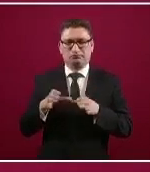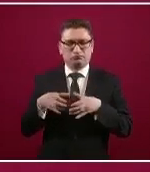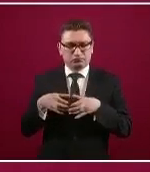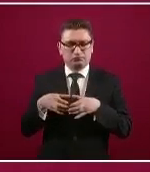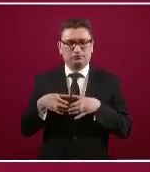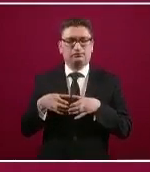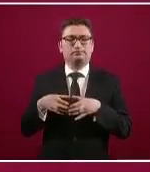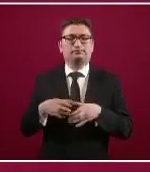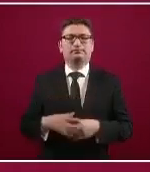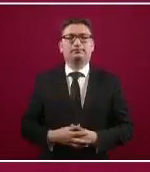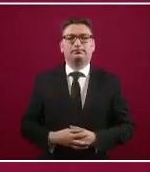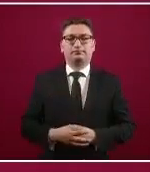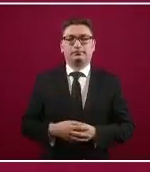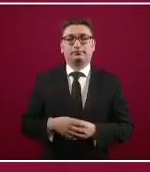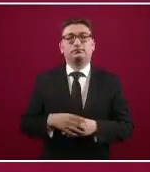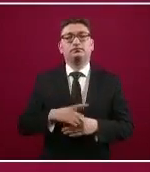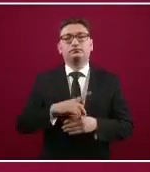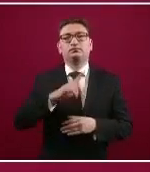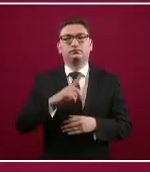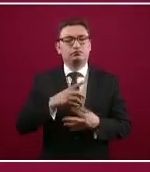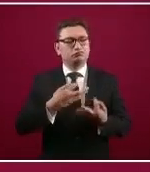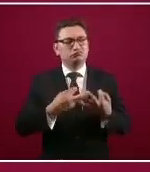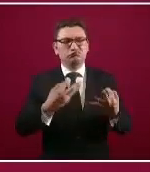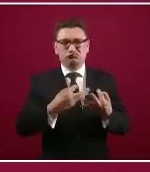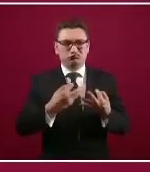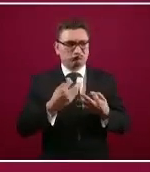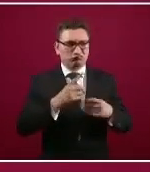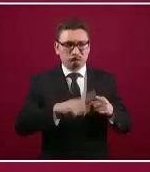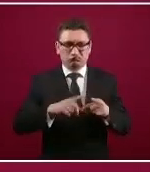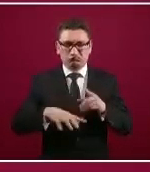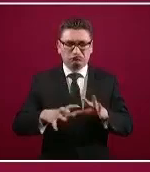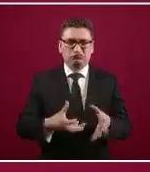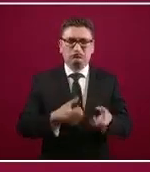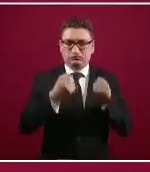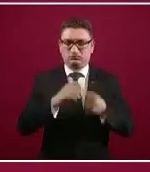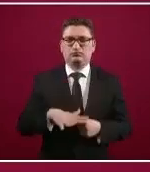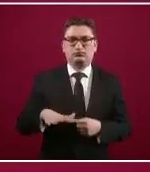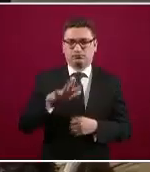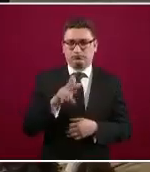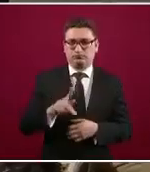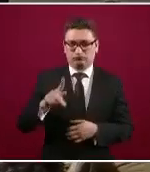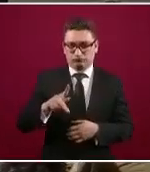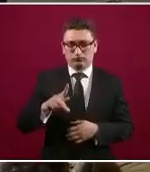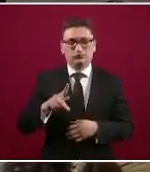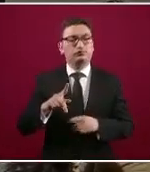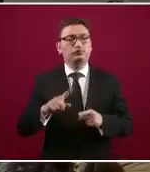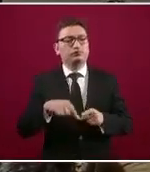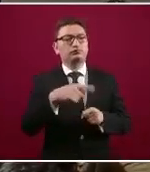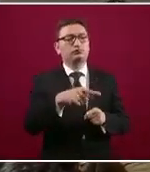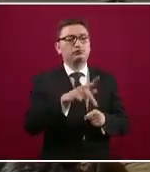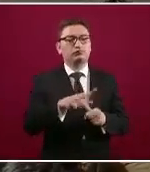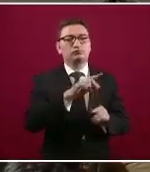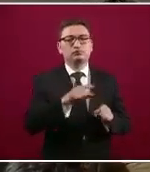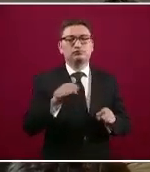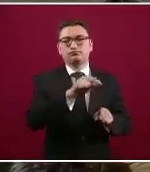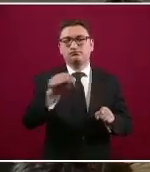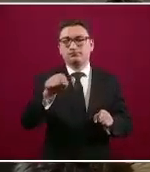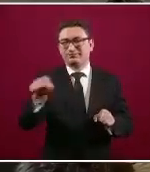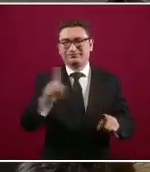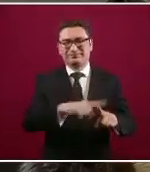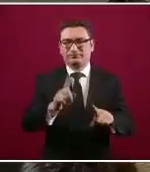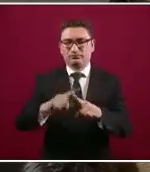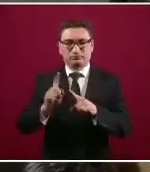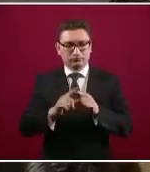y recuperaron la tierra de ese pueblo, y luego de otros y de otros y de otros,